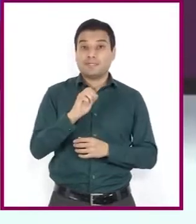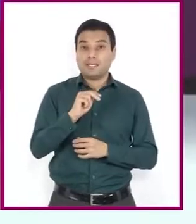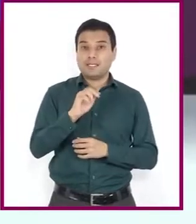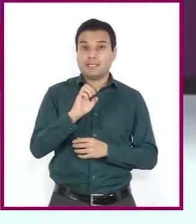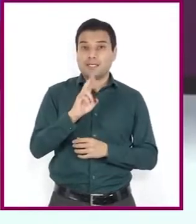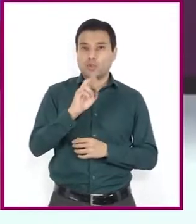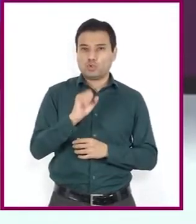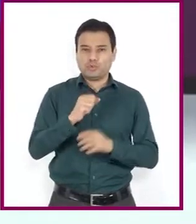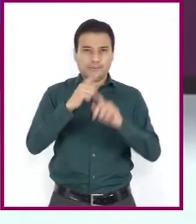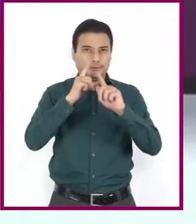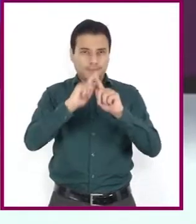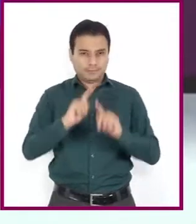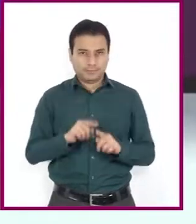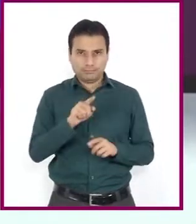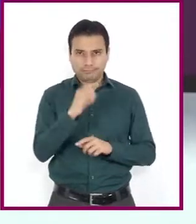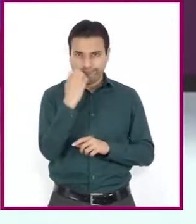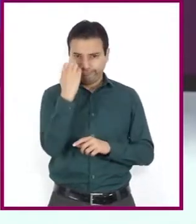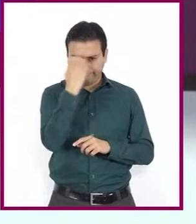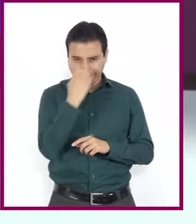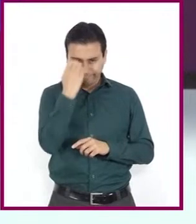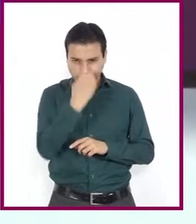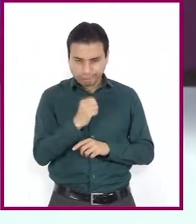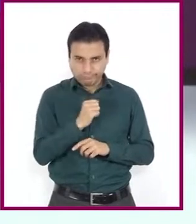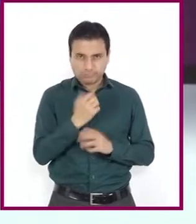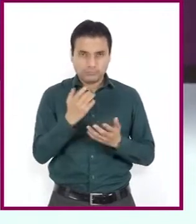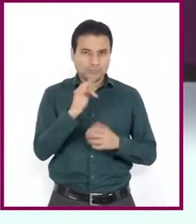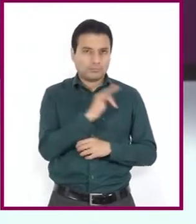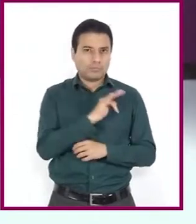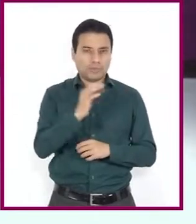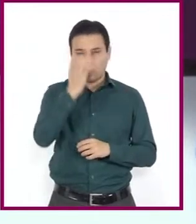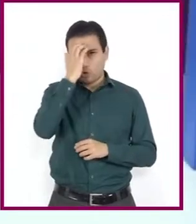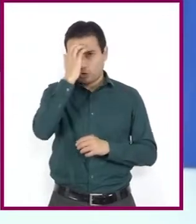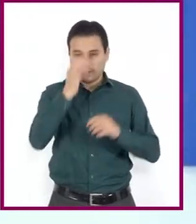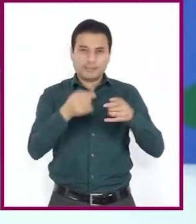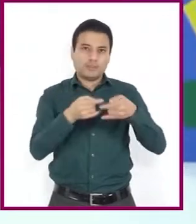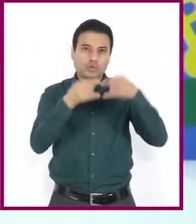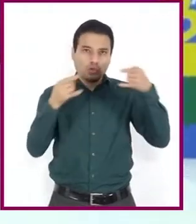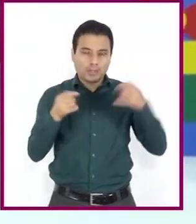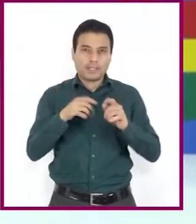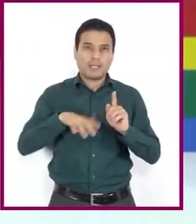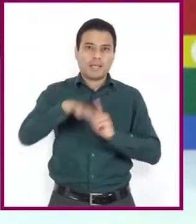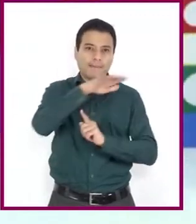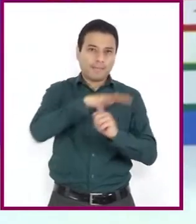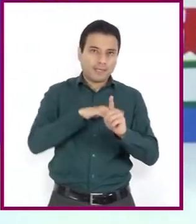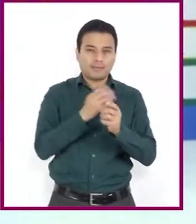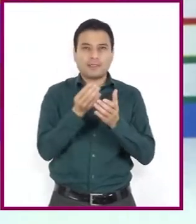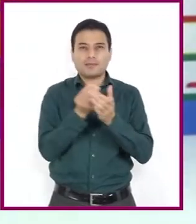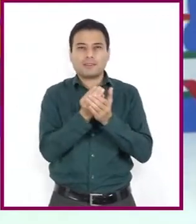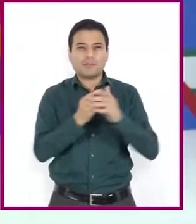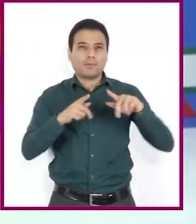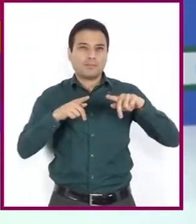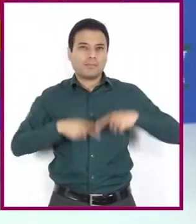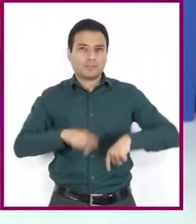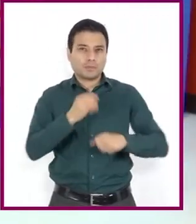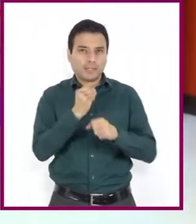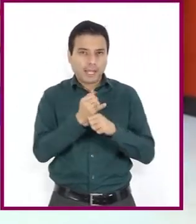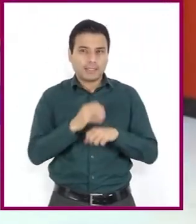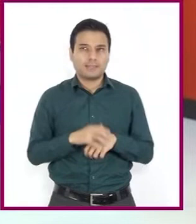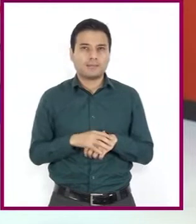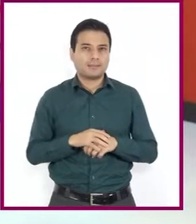distintos elementos que nos permiten analizar la historia, como el ambiente, los tipos de personajes y